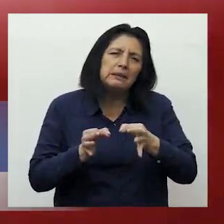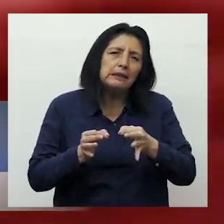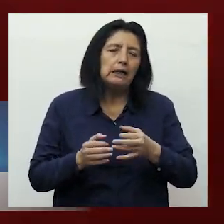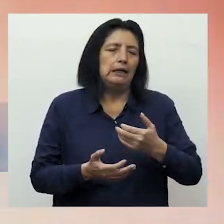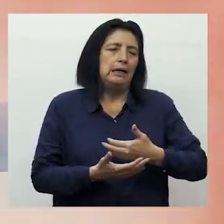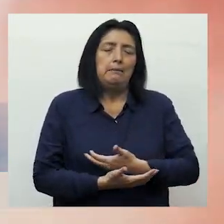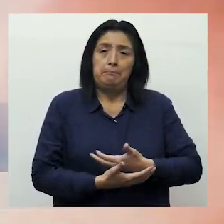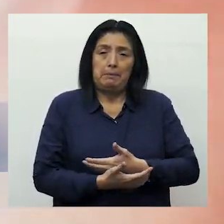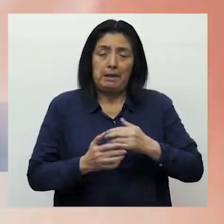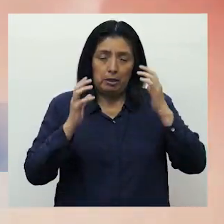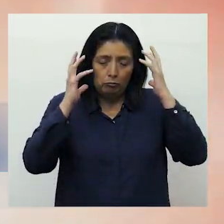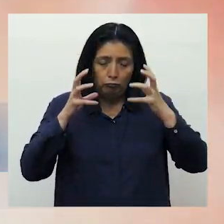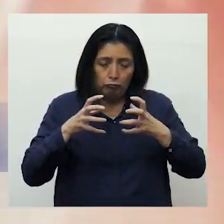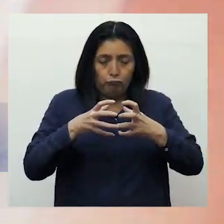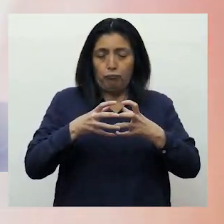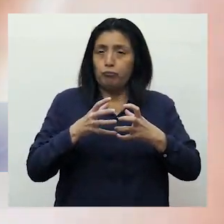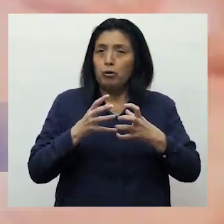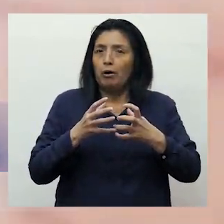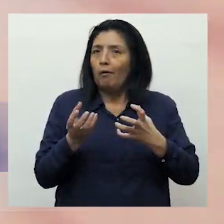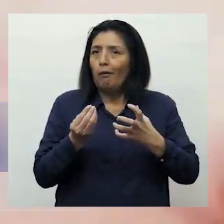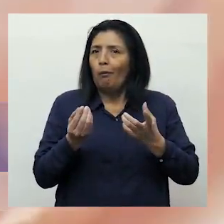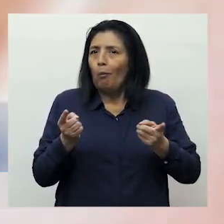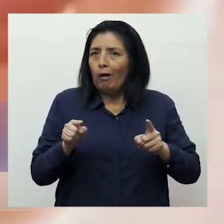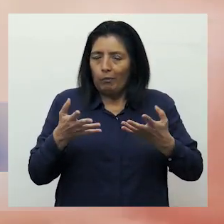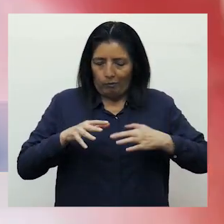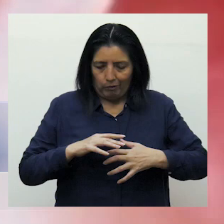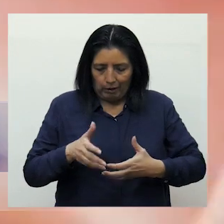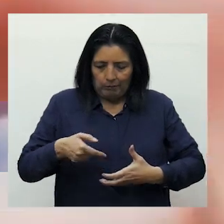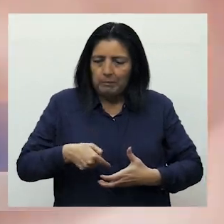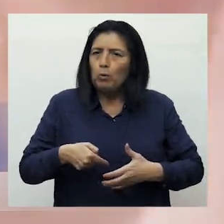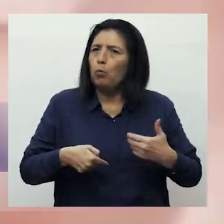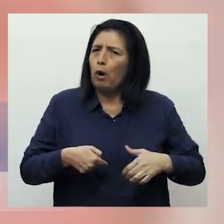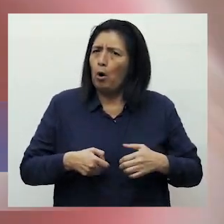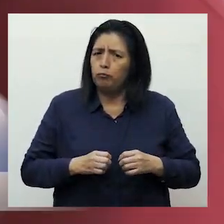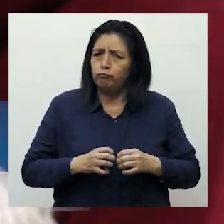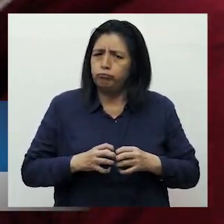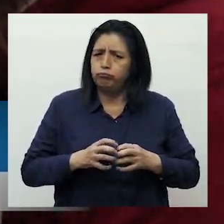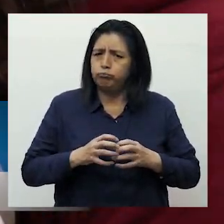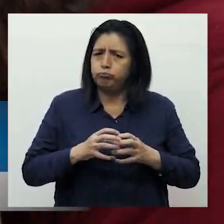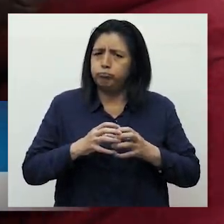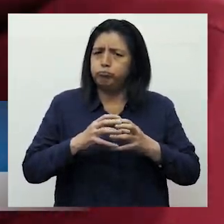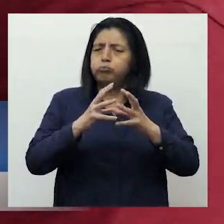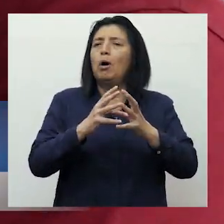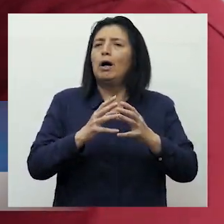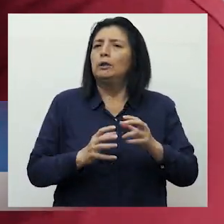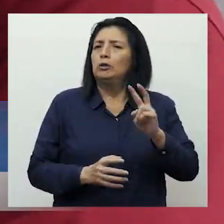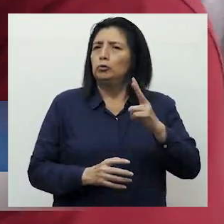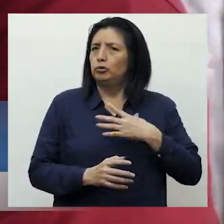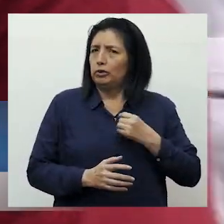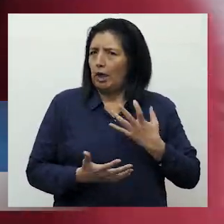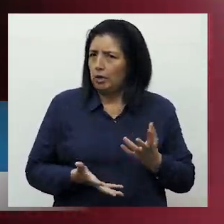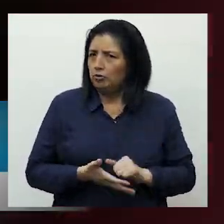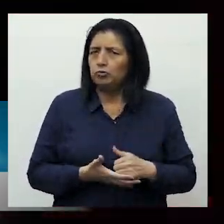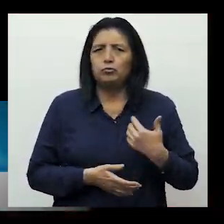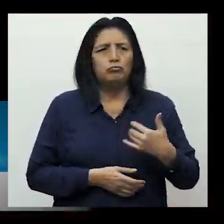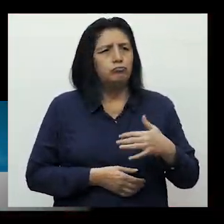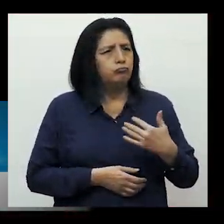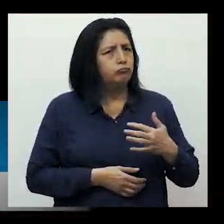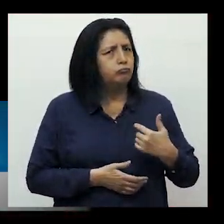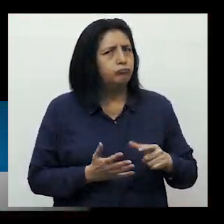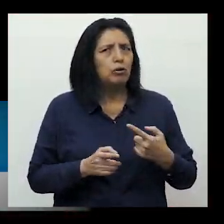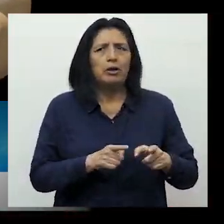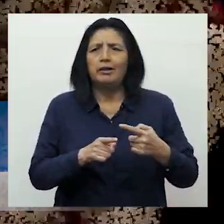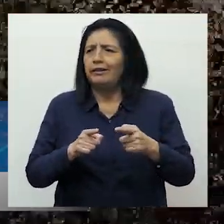bebé, desde su concepción en el vientre de la madre, tiene un rápido crecimiento hasta los 2 años de edad y pasa por